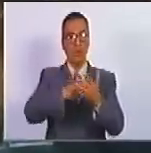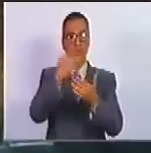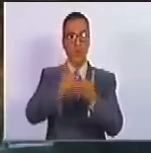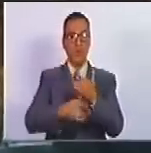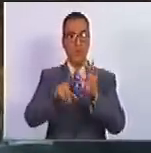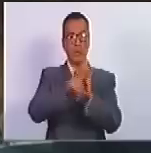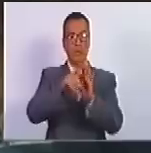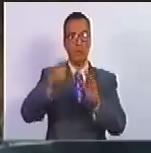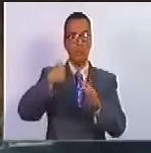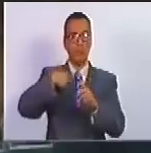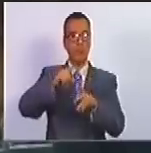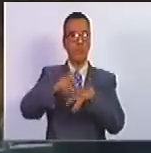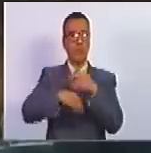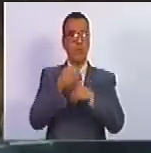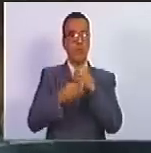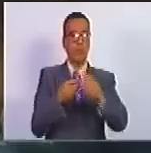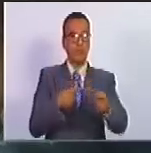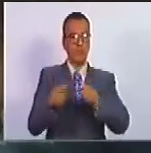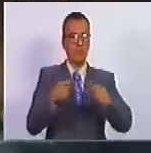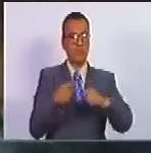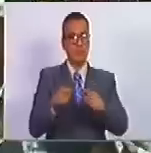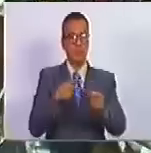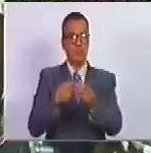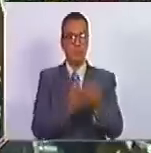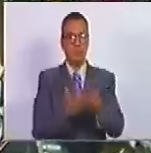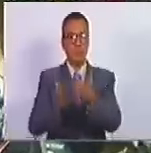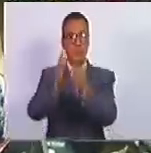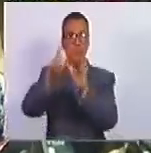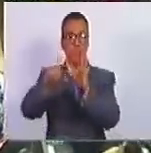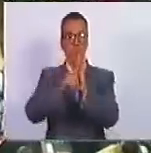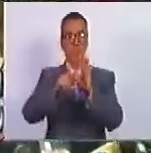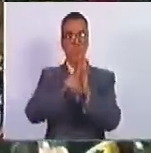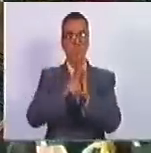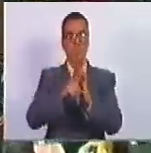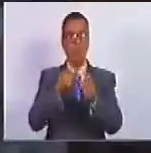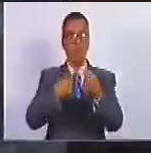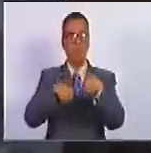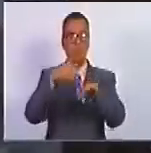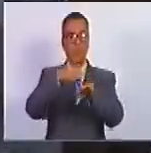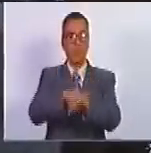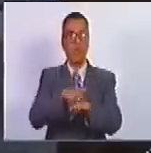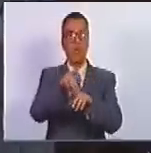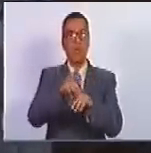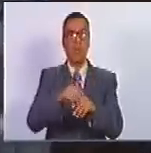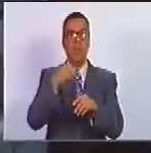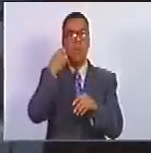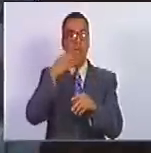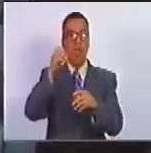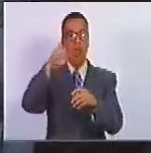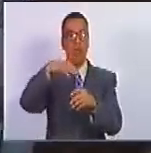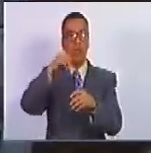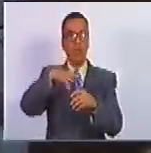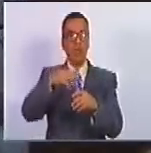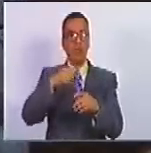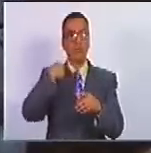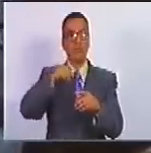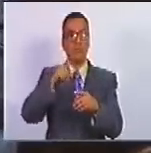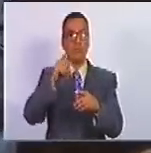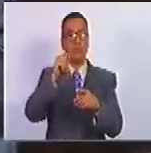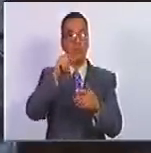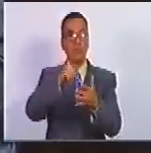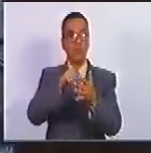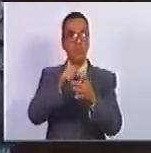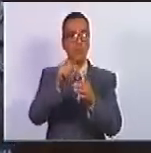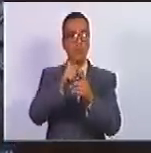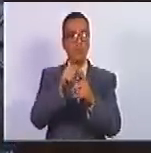ley que está en trámite en la Comisión de Administración y Servicios es la ley de gestión integral de residuos y desechos sólidos, y mientras la ley no sea dictado, pues bueno,